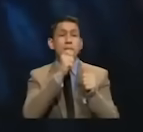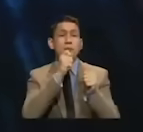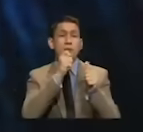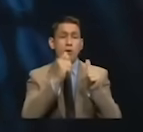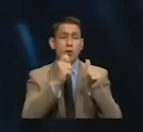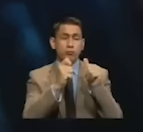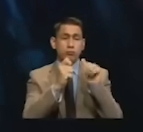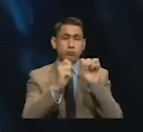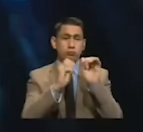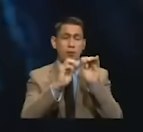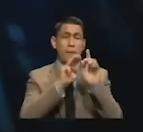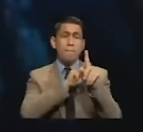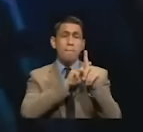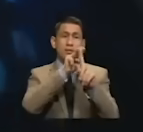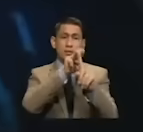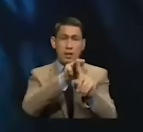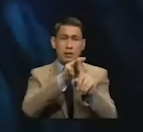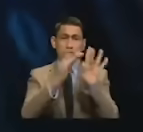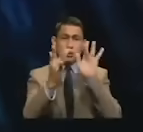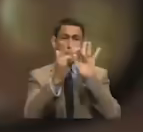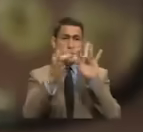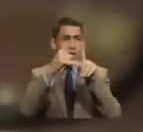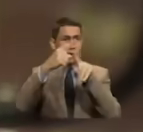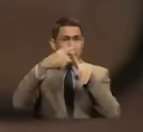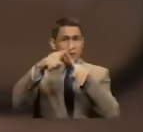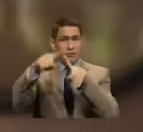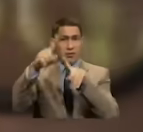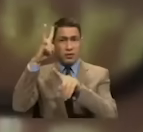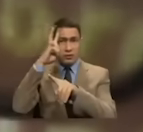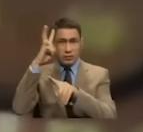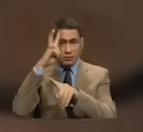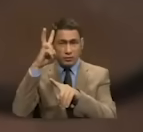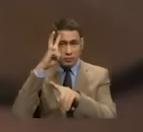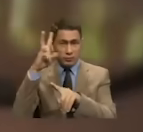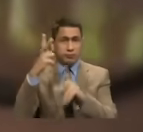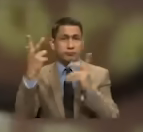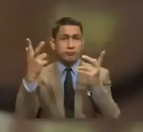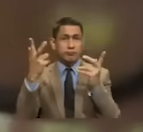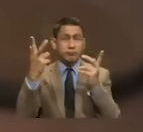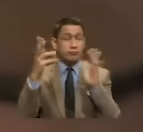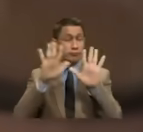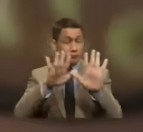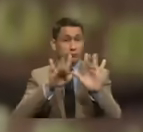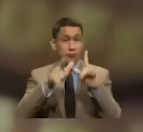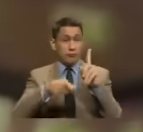contactos, que únicamente se registraba en los dispositivos de cada uno de los usuarios, pues